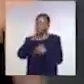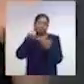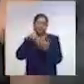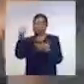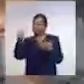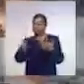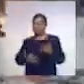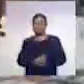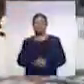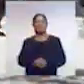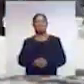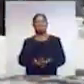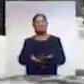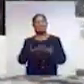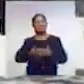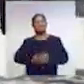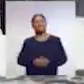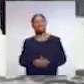esto.